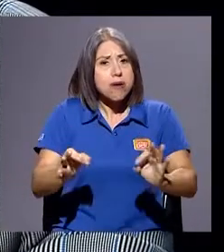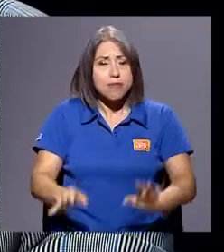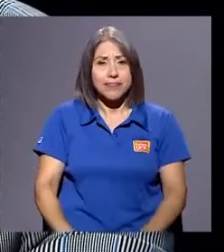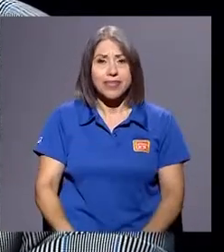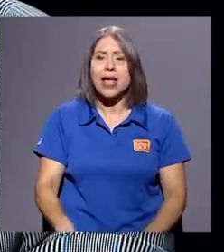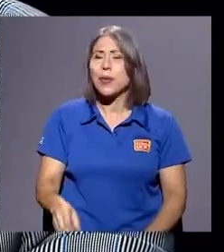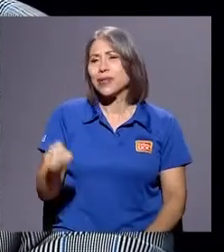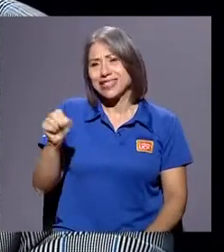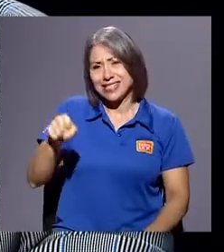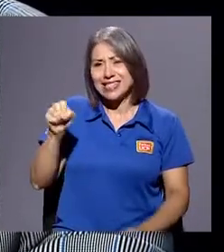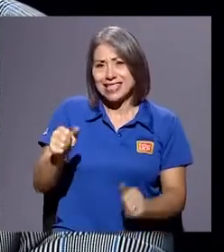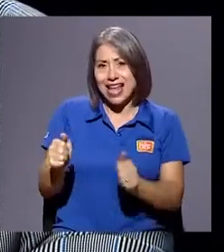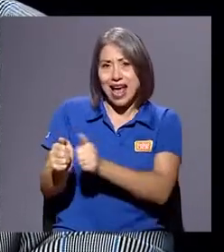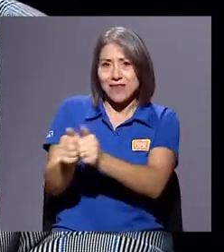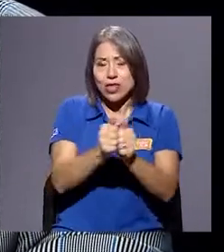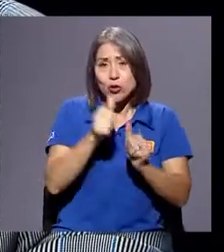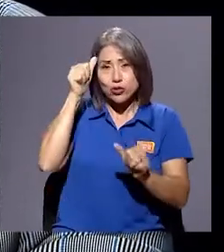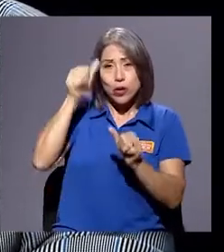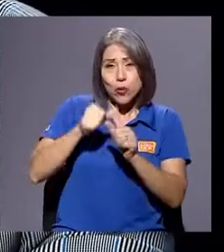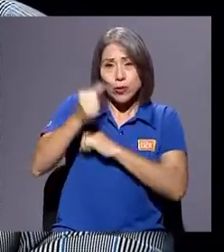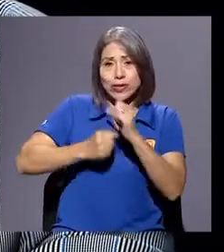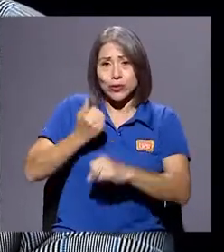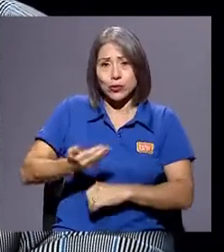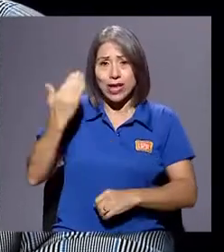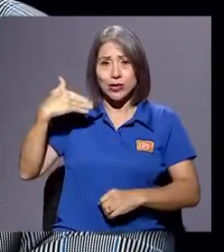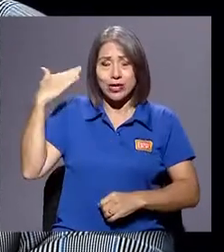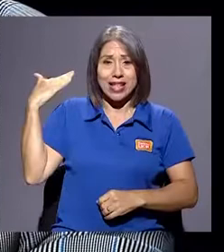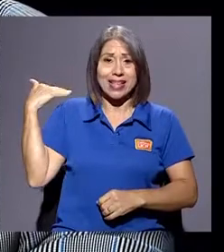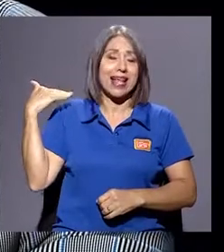y sí la ha oído. Recuerdo hace unos años atrás cuando